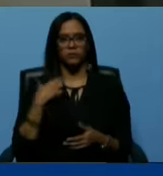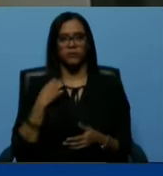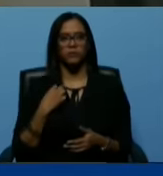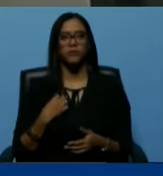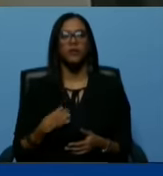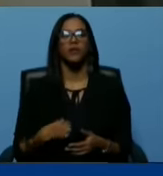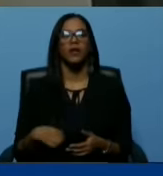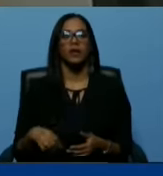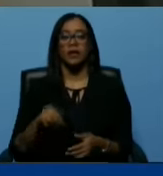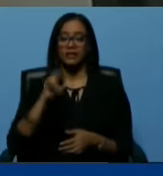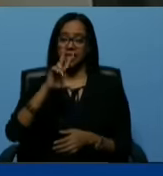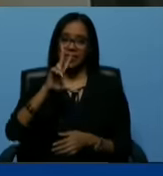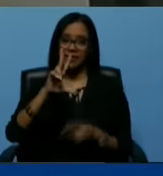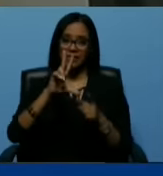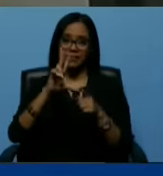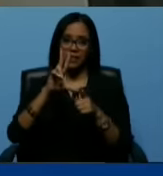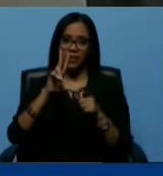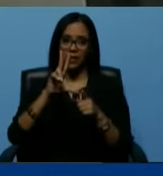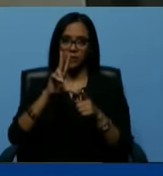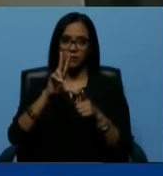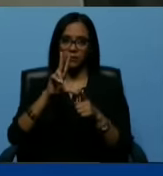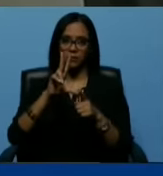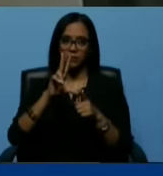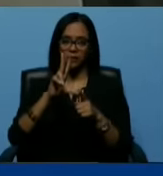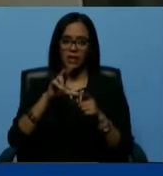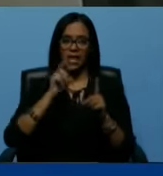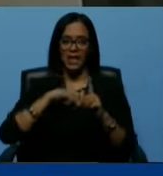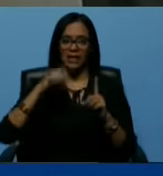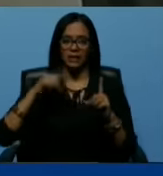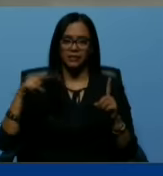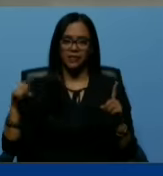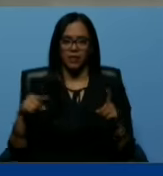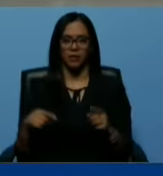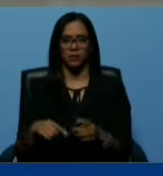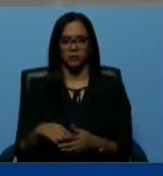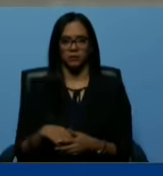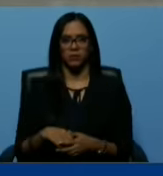Tercera prioridad que se establece, electricidad,